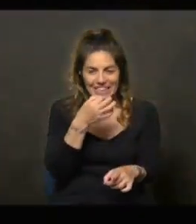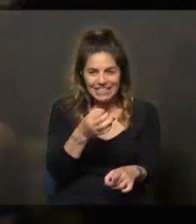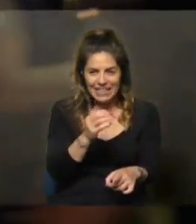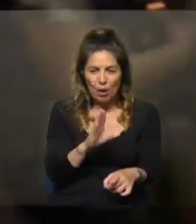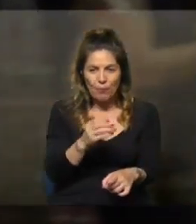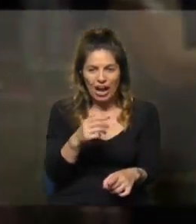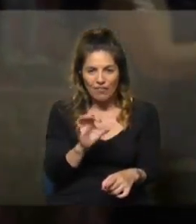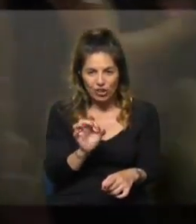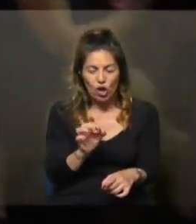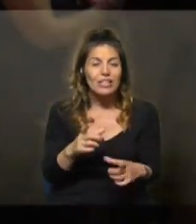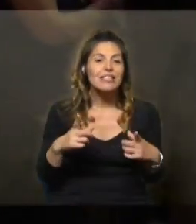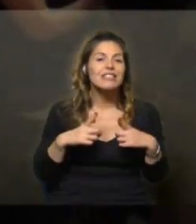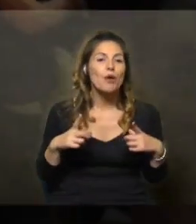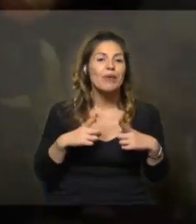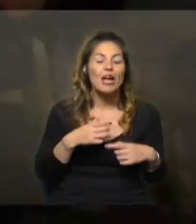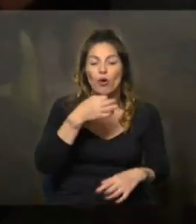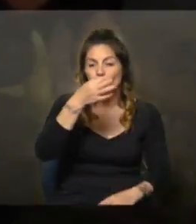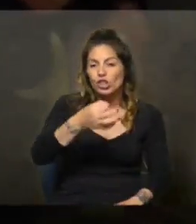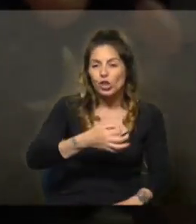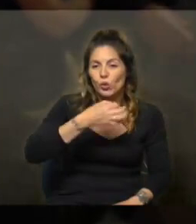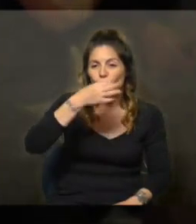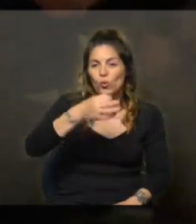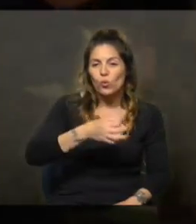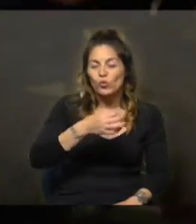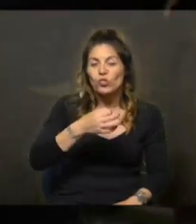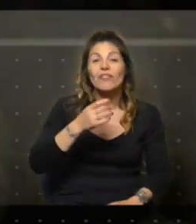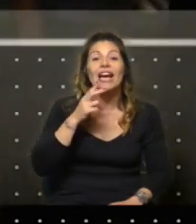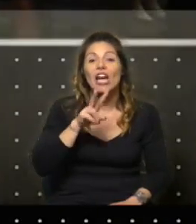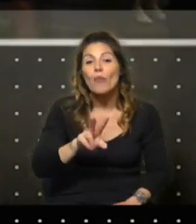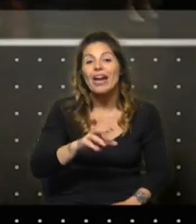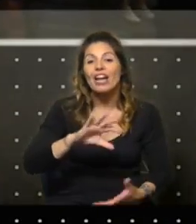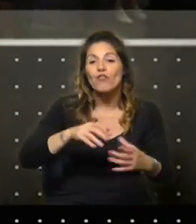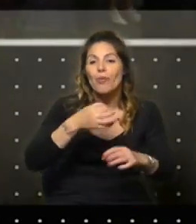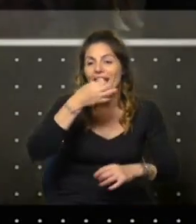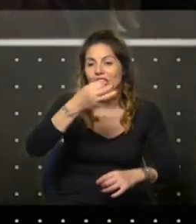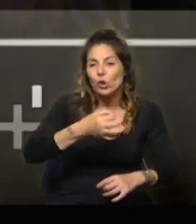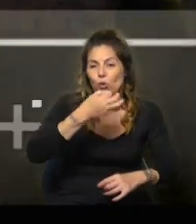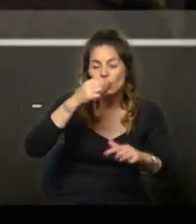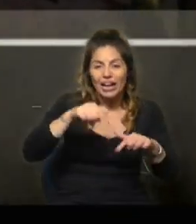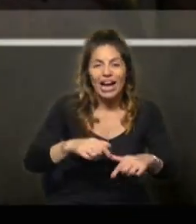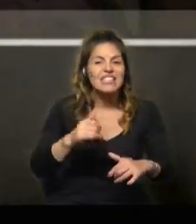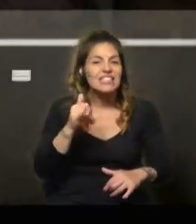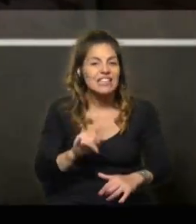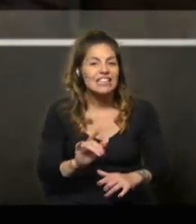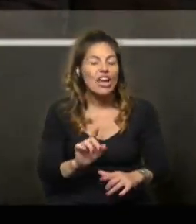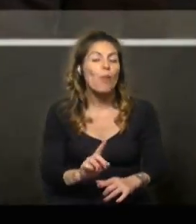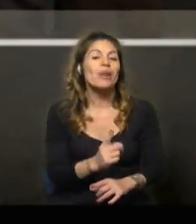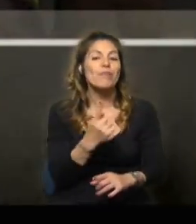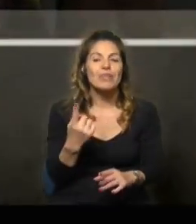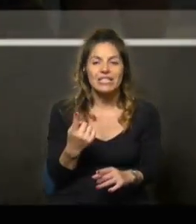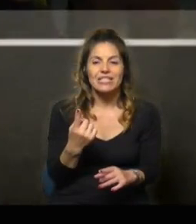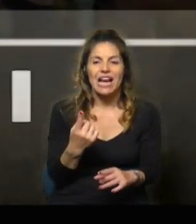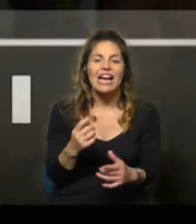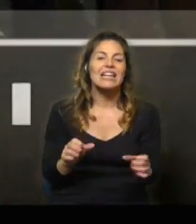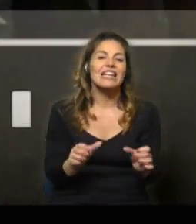Álvarez que se esperaba un discurso este había que ver qué tipo de discurso daba aquí se tenía como premisa que